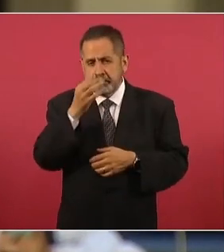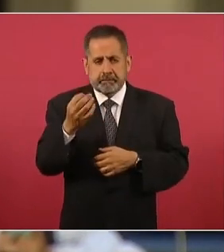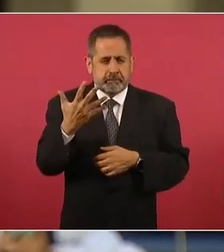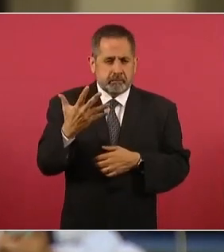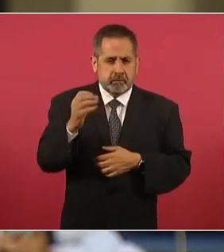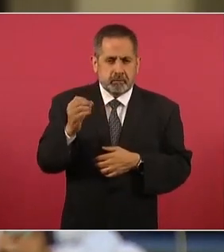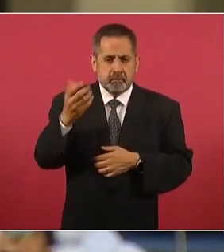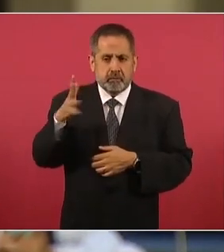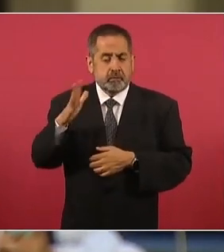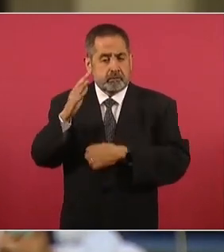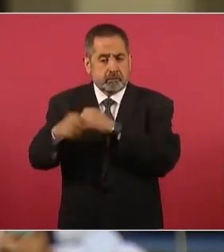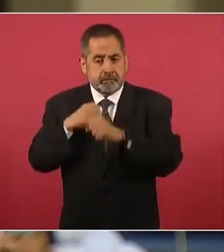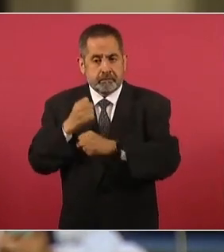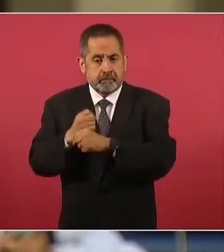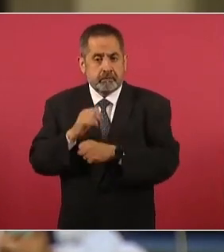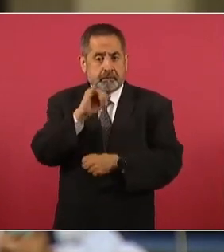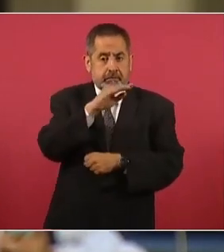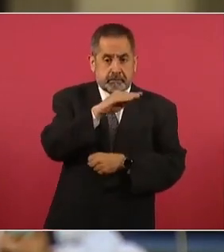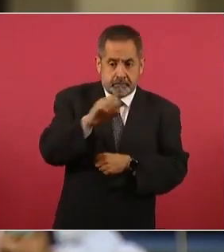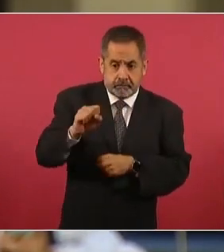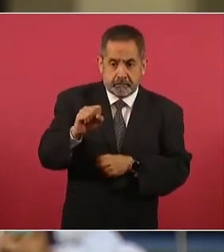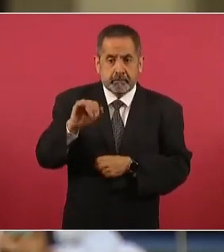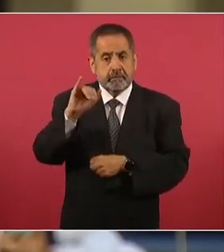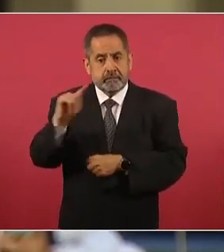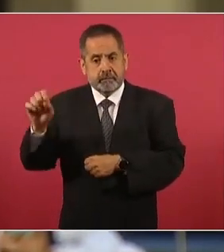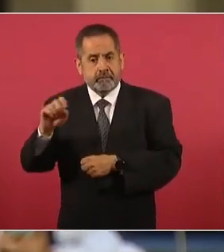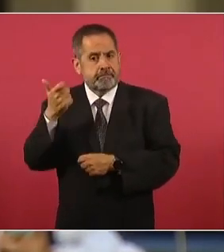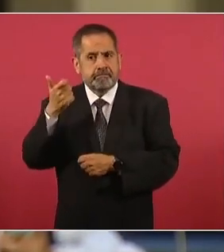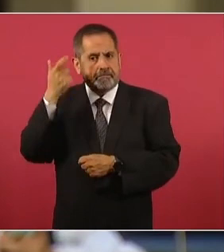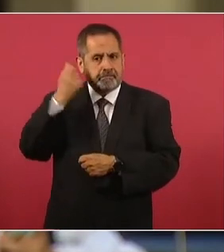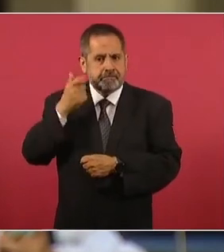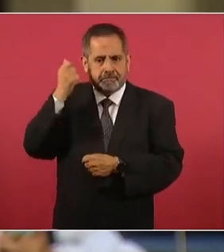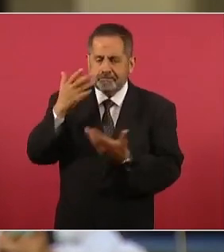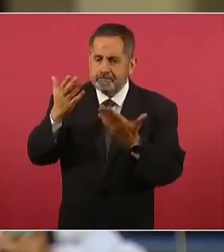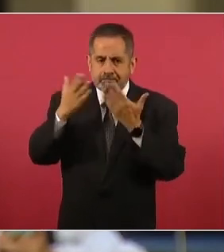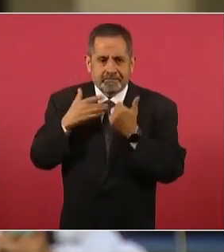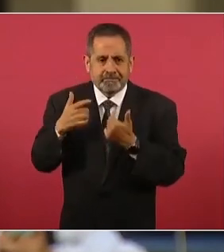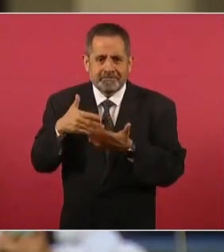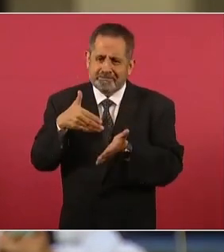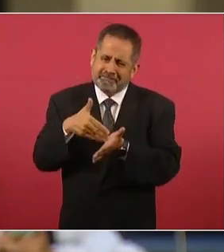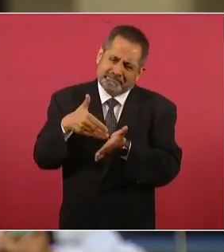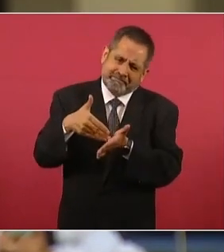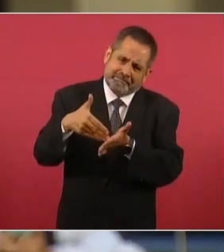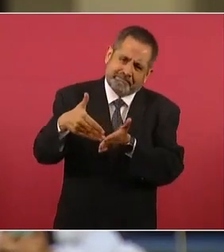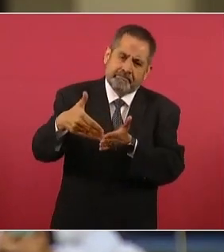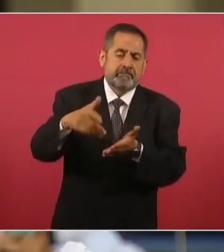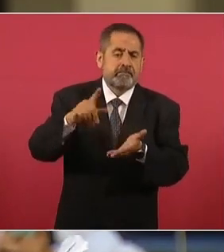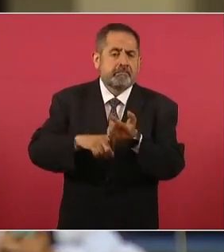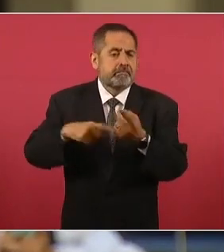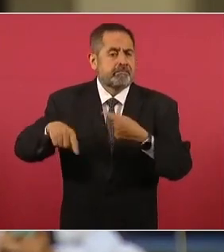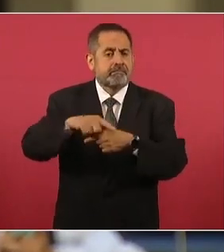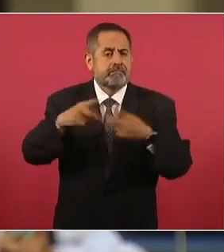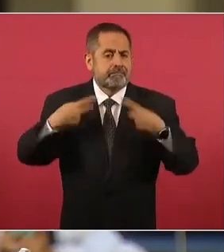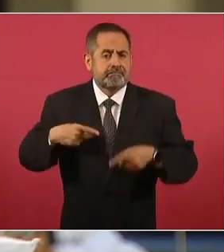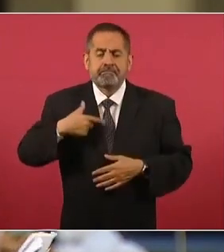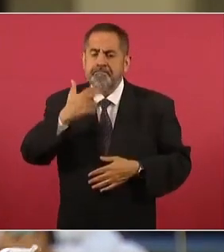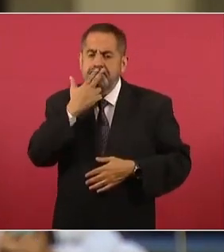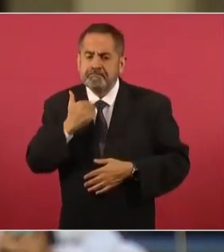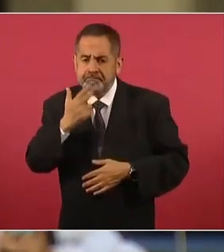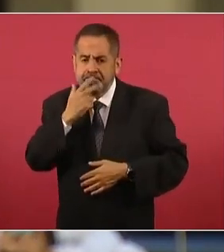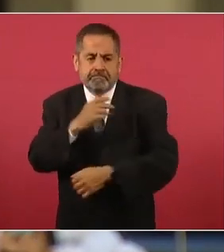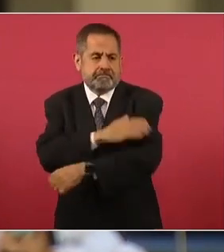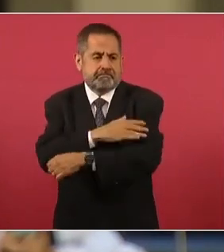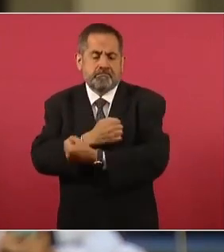años el ISSSTE y el IMSS estarán en bancarrota por los millones de diabéticos o hipertensos